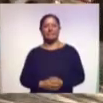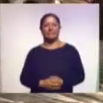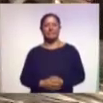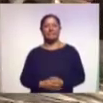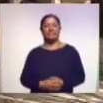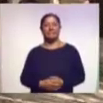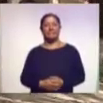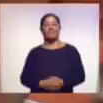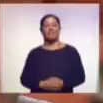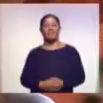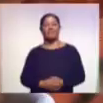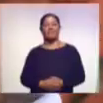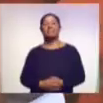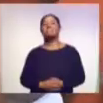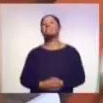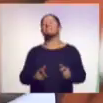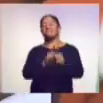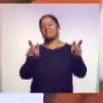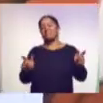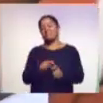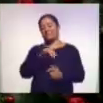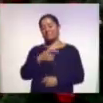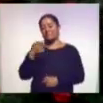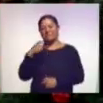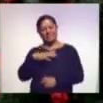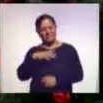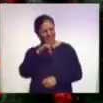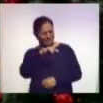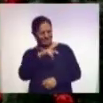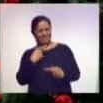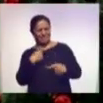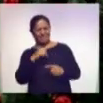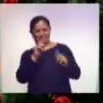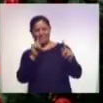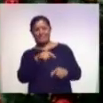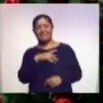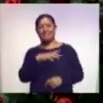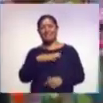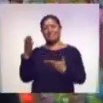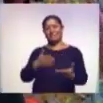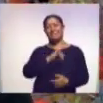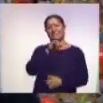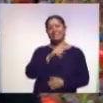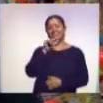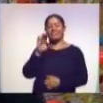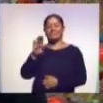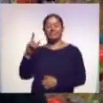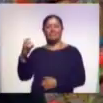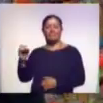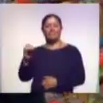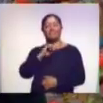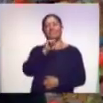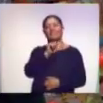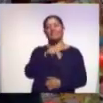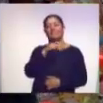La final sub-15 de la Liga MX tuvo toque tlaxcalteca. Estuvieron presentes los silbantes José Arturo Baños Ortega y Ángel Jiménez Jiménez